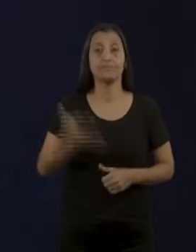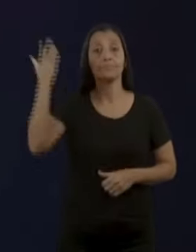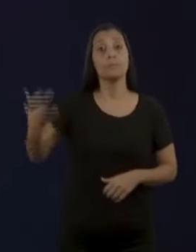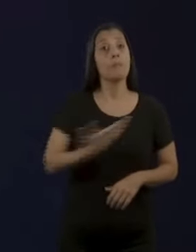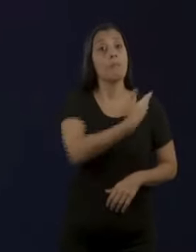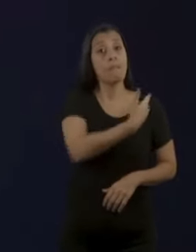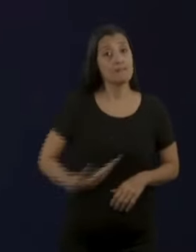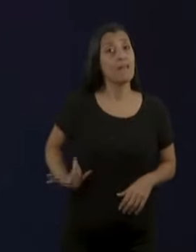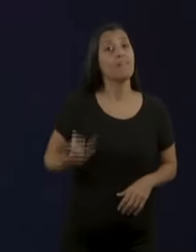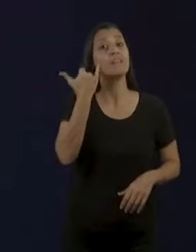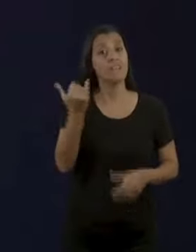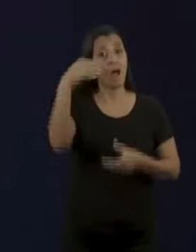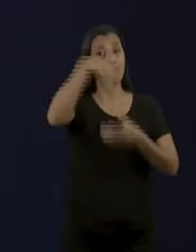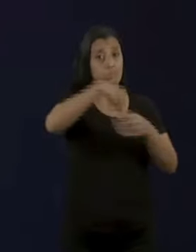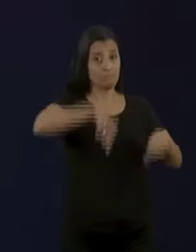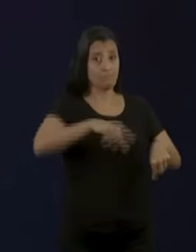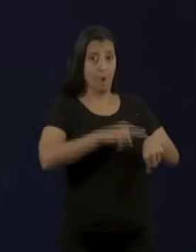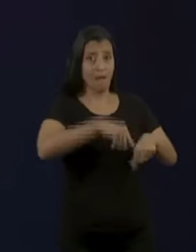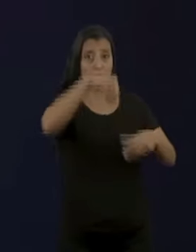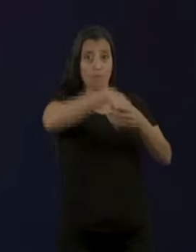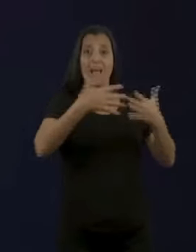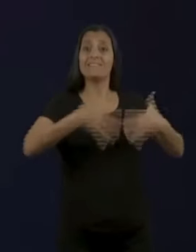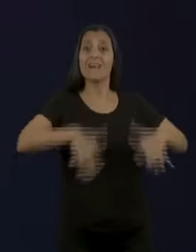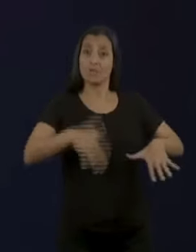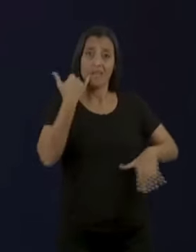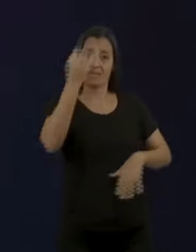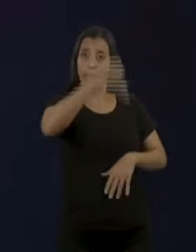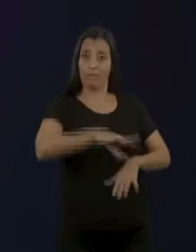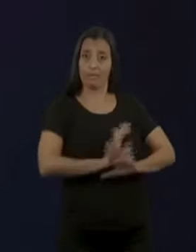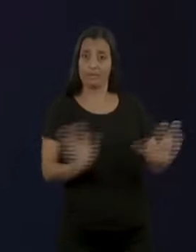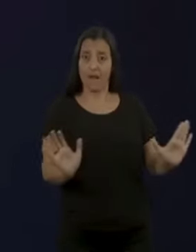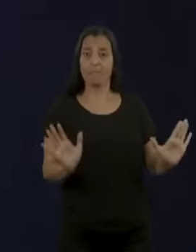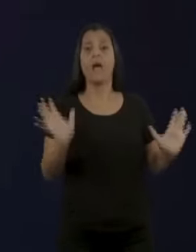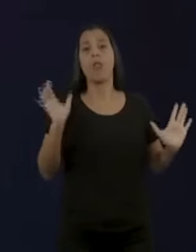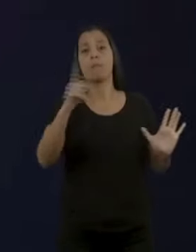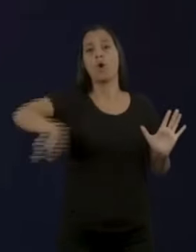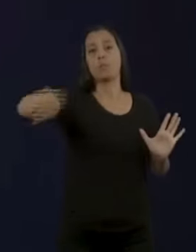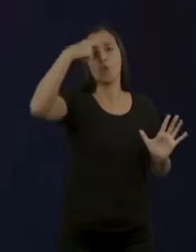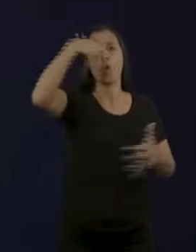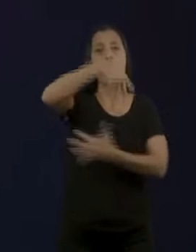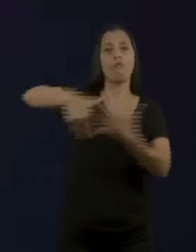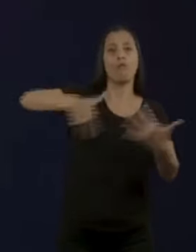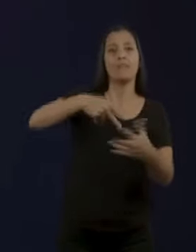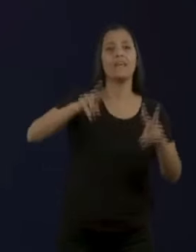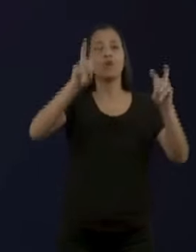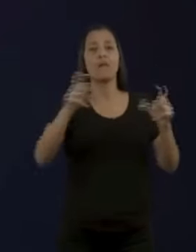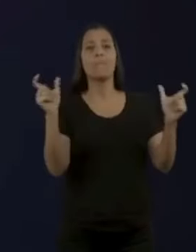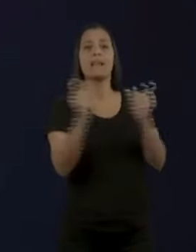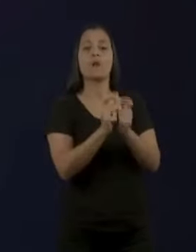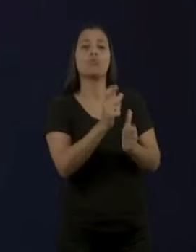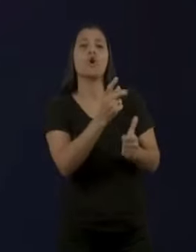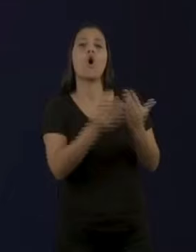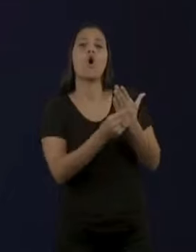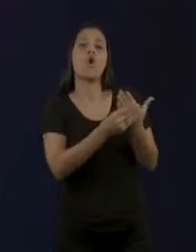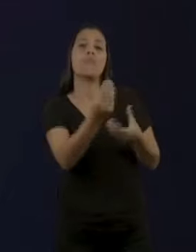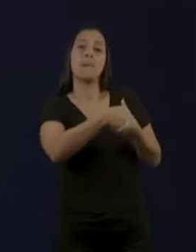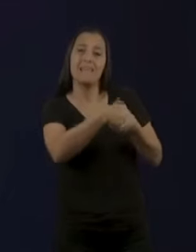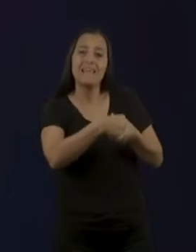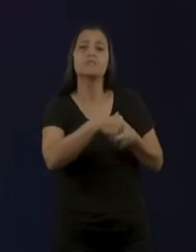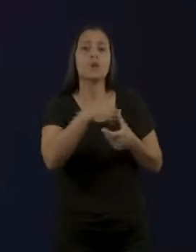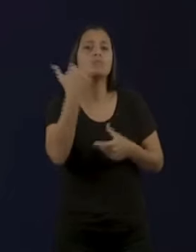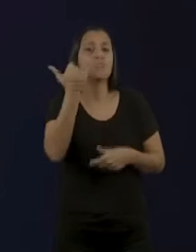está está en casa rosada eh digo porque no por por ahí por la confusión que hubo con el tema de gabinete y el presidente está en casa